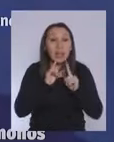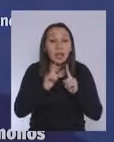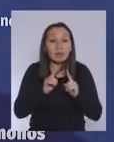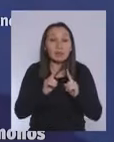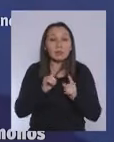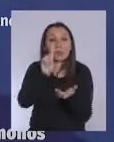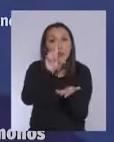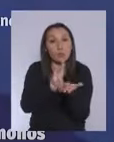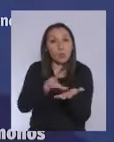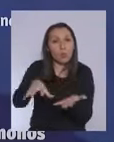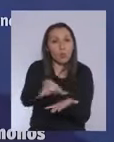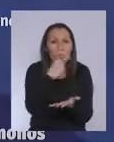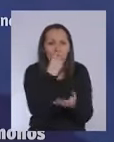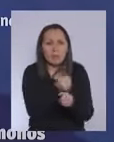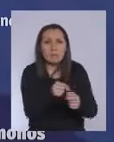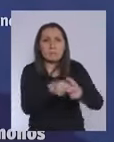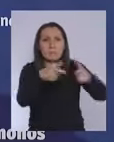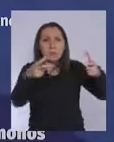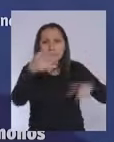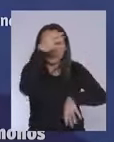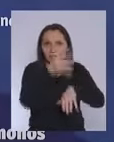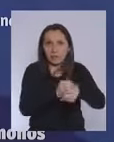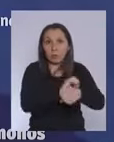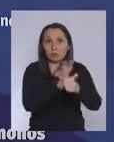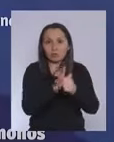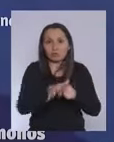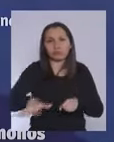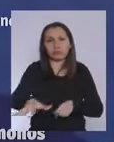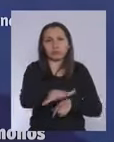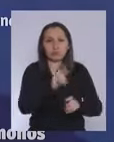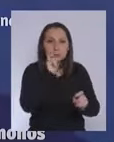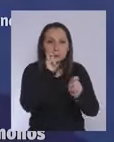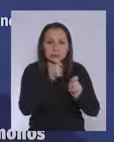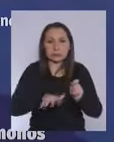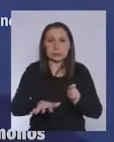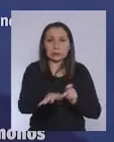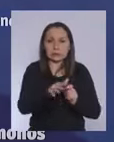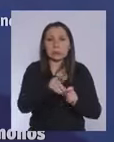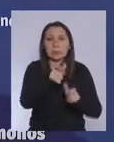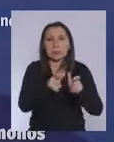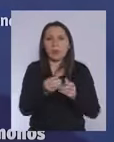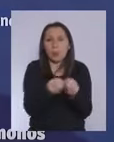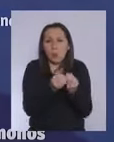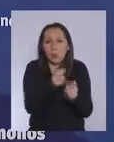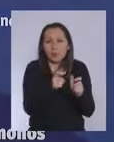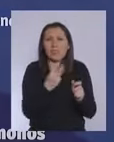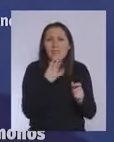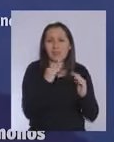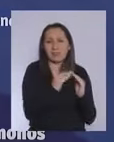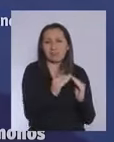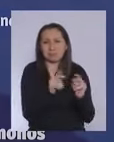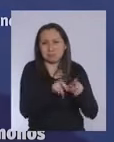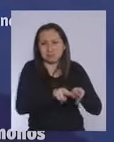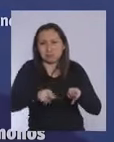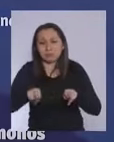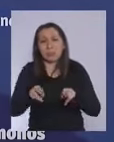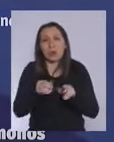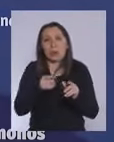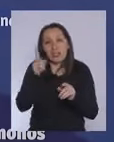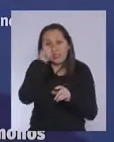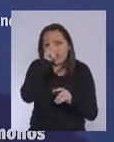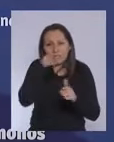toman en zonas con mayor número de casos presencia de población de más riesgo zonas con hacinamiento zonas con acceso limitado